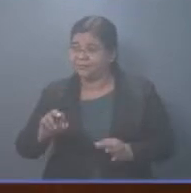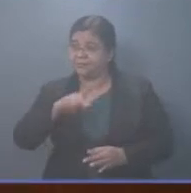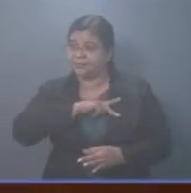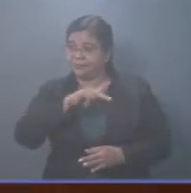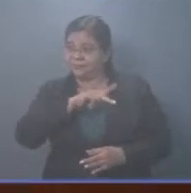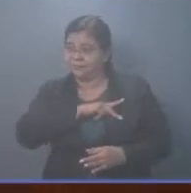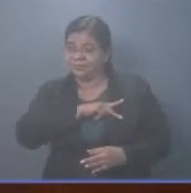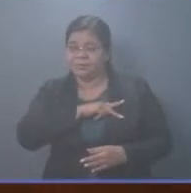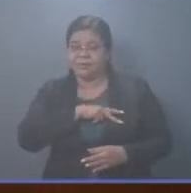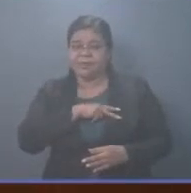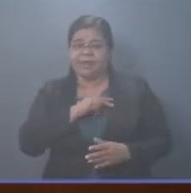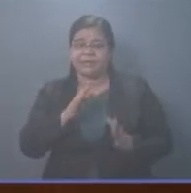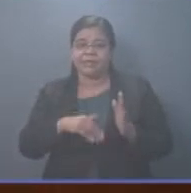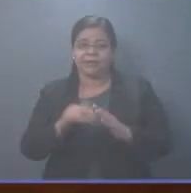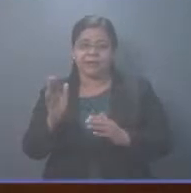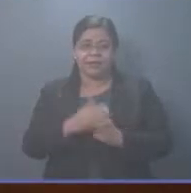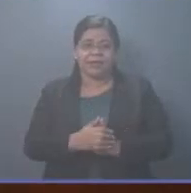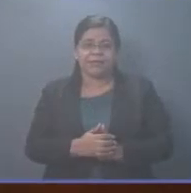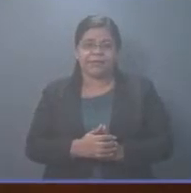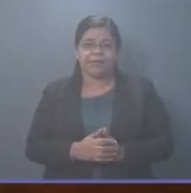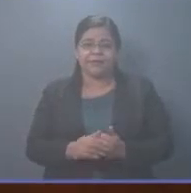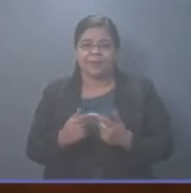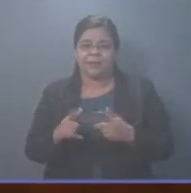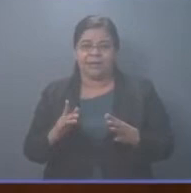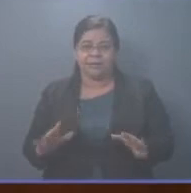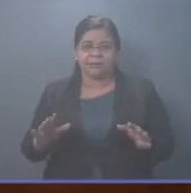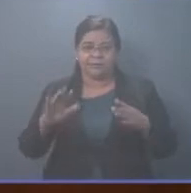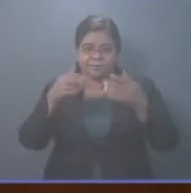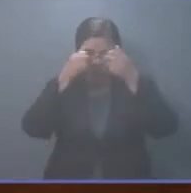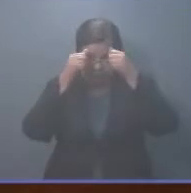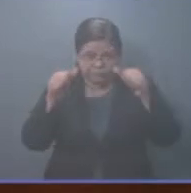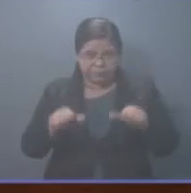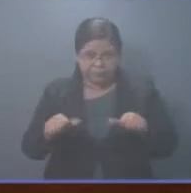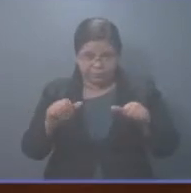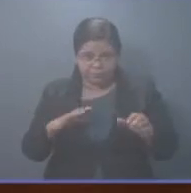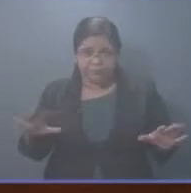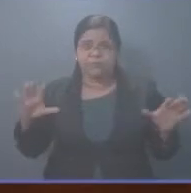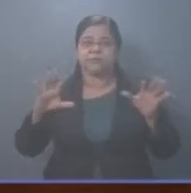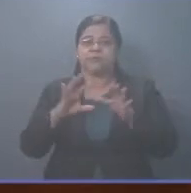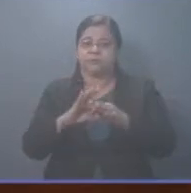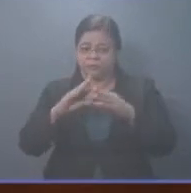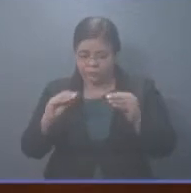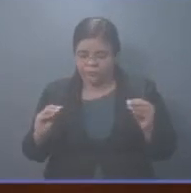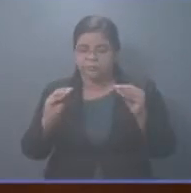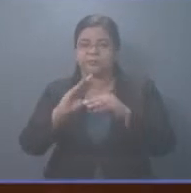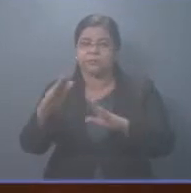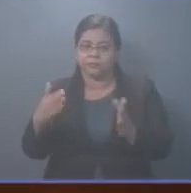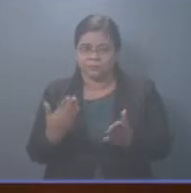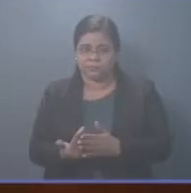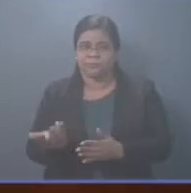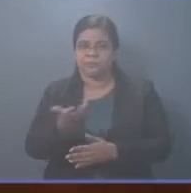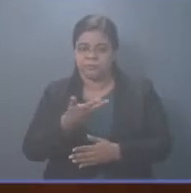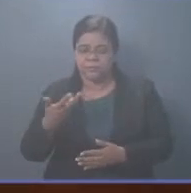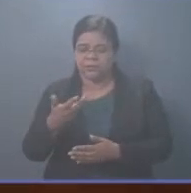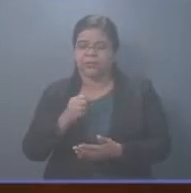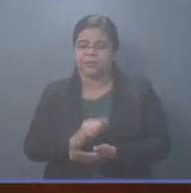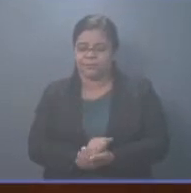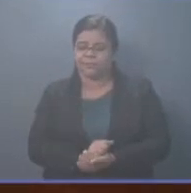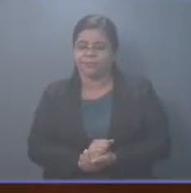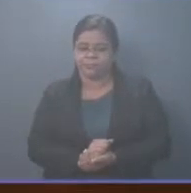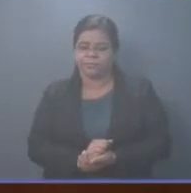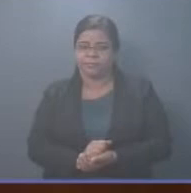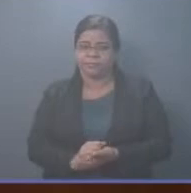o comercialización de mercancías ya previstos y regulados en su ley de creación que les permite generar sus propios ingresos.